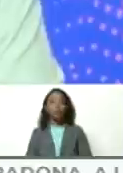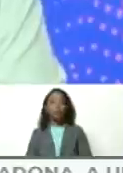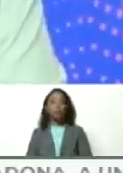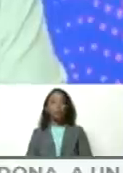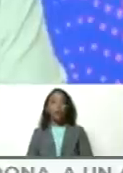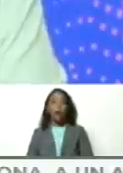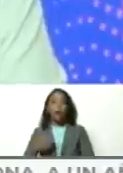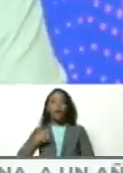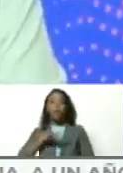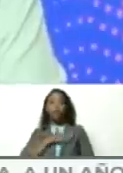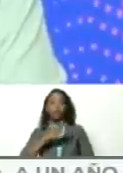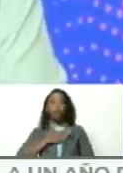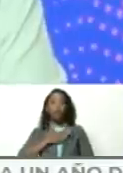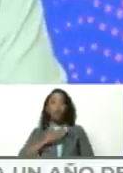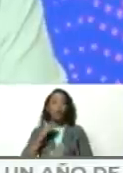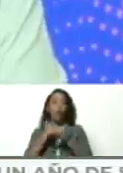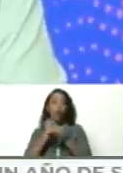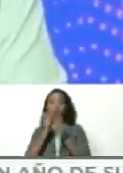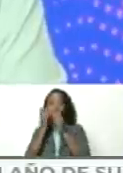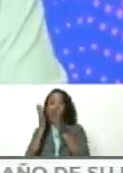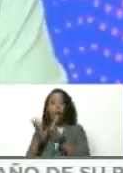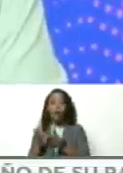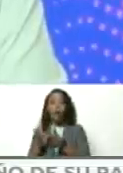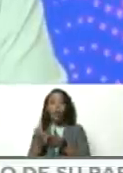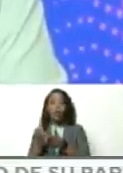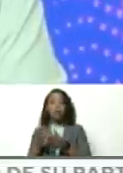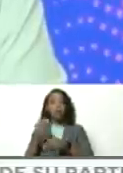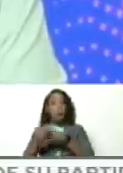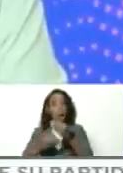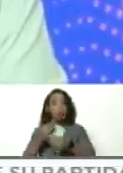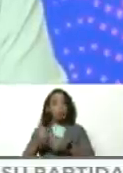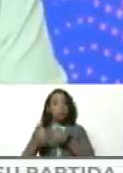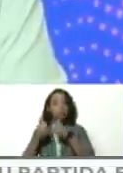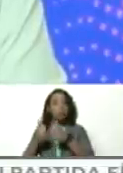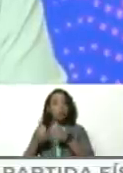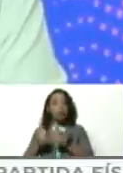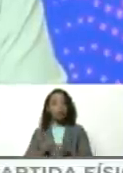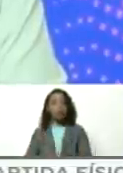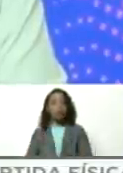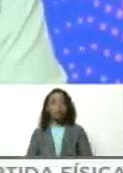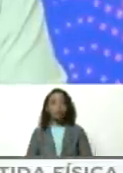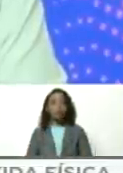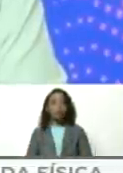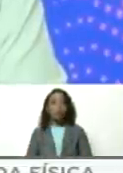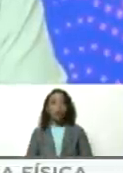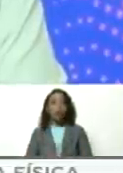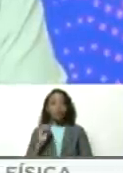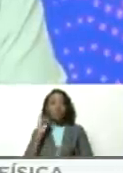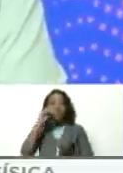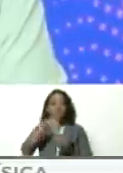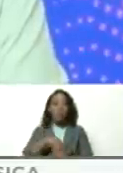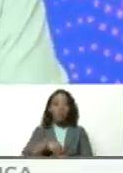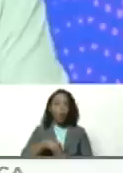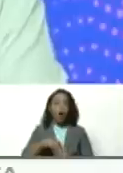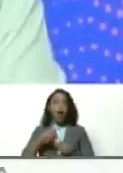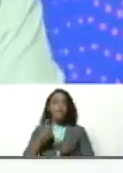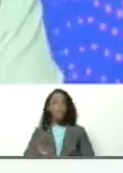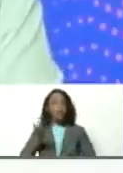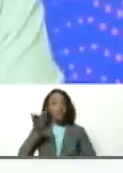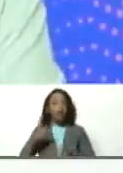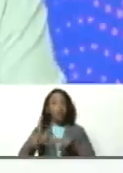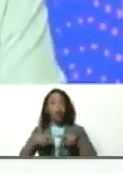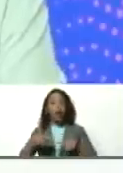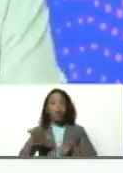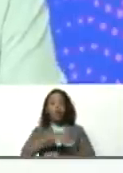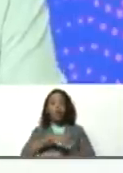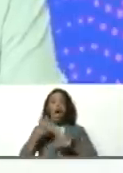Para nosotros es bueno. Le ha ido bien. Ha ocupado importantes espacios donde